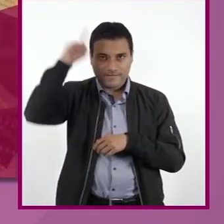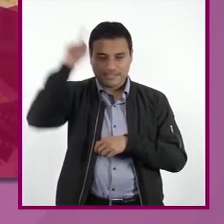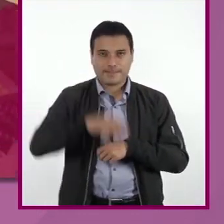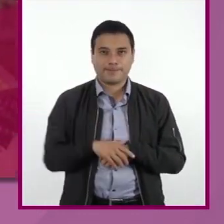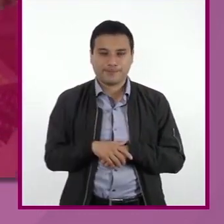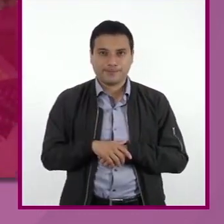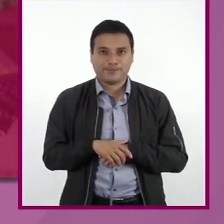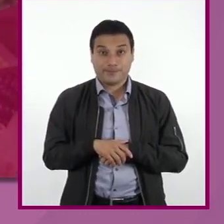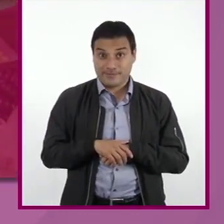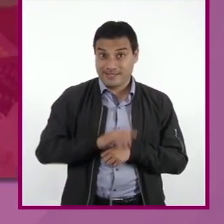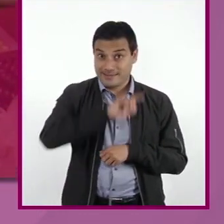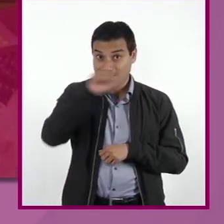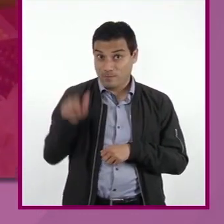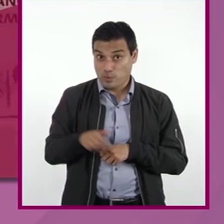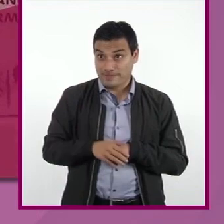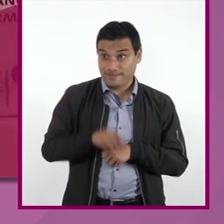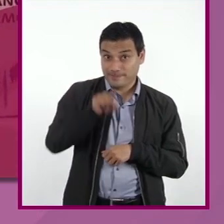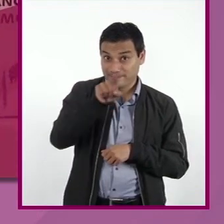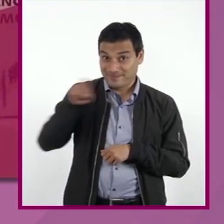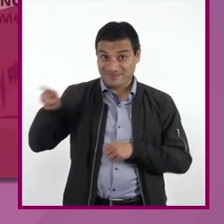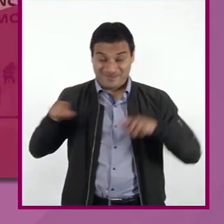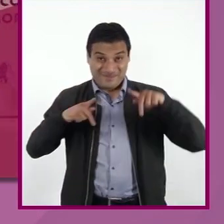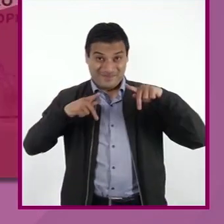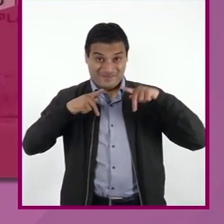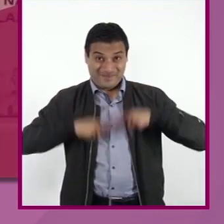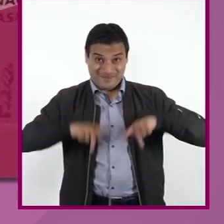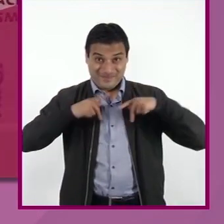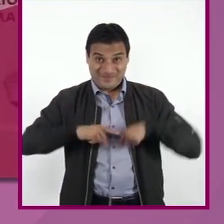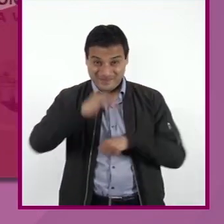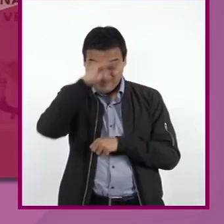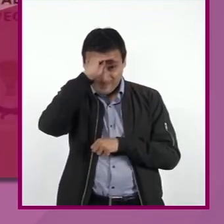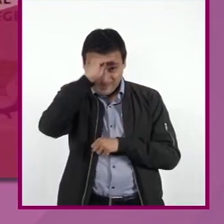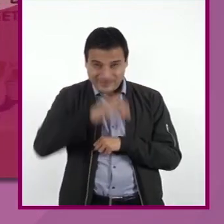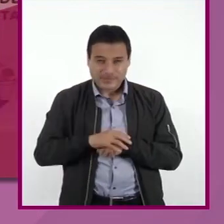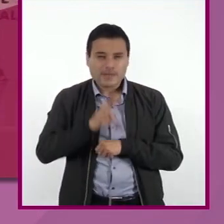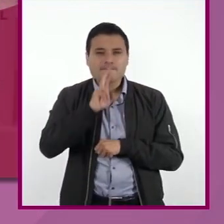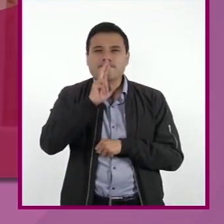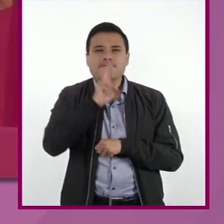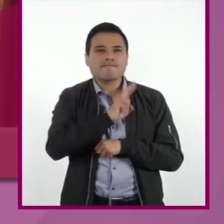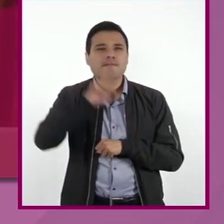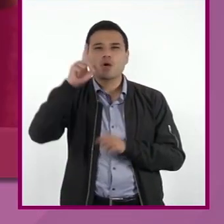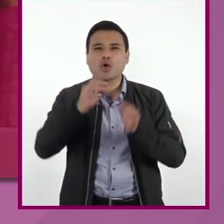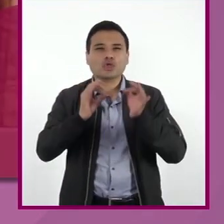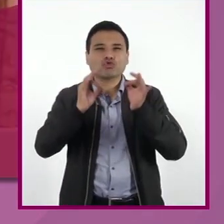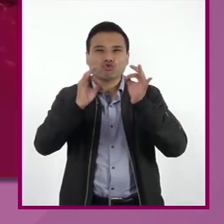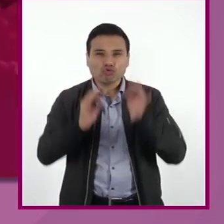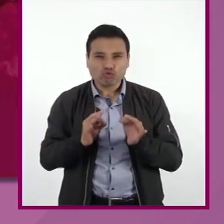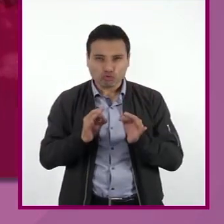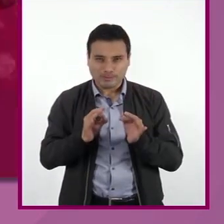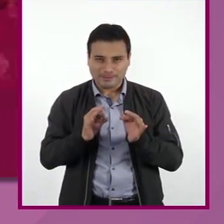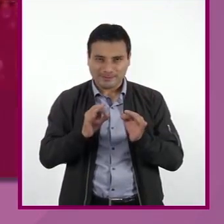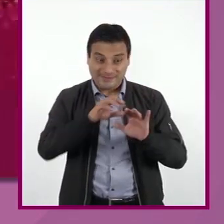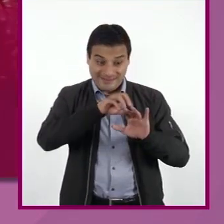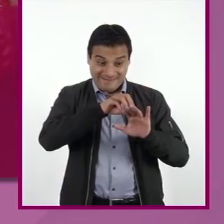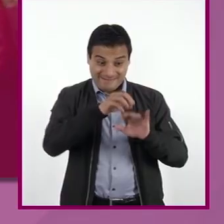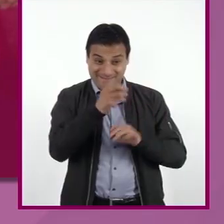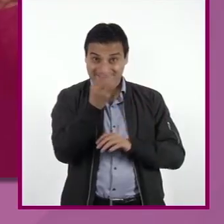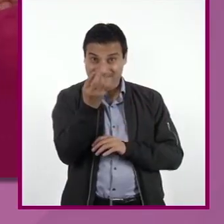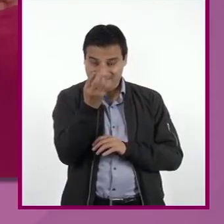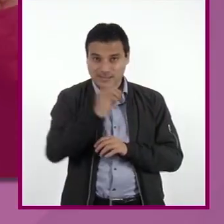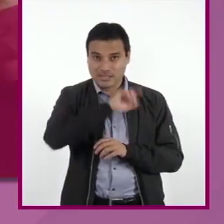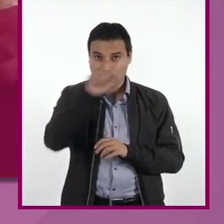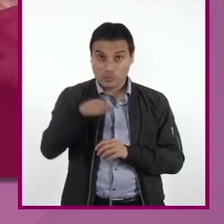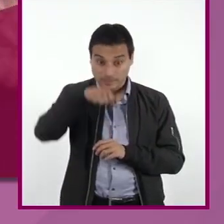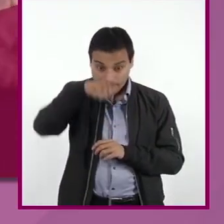muy sabiamente, según sus necesidades, seleccionaron los mejores granos para sembrarlos nuevamente. Y así,